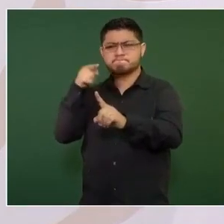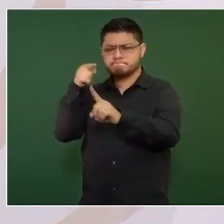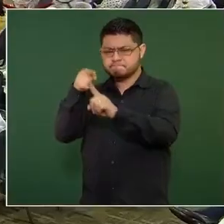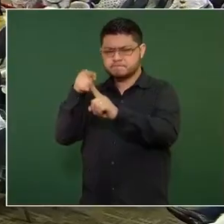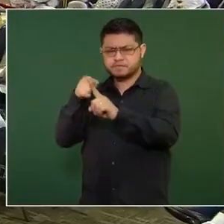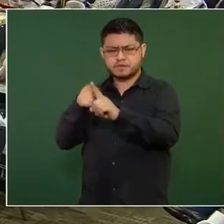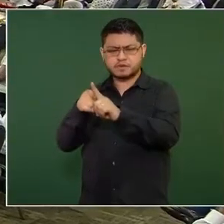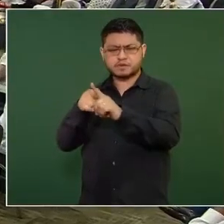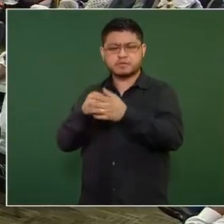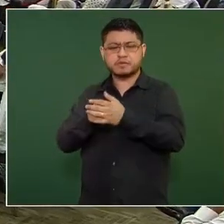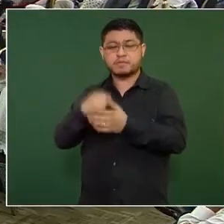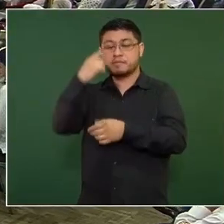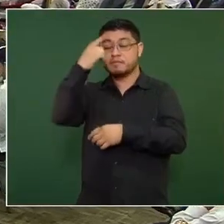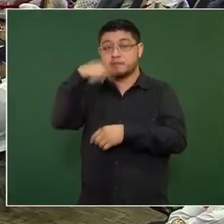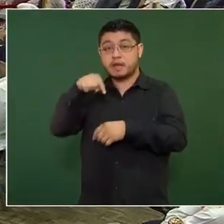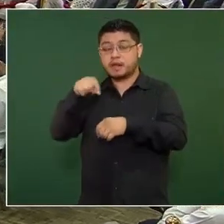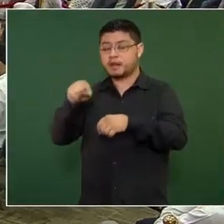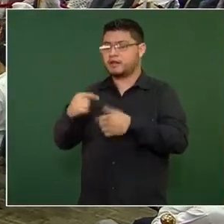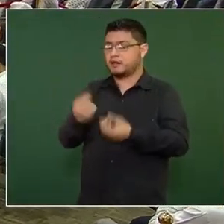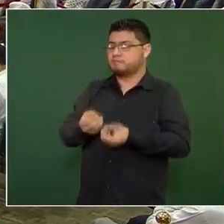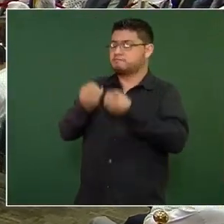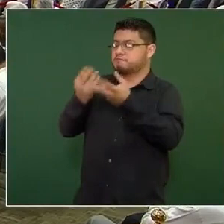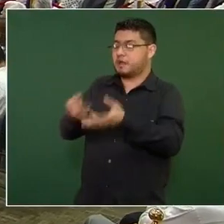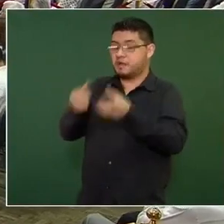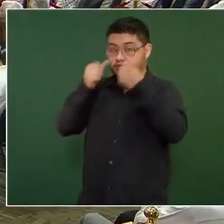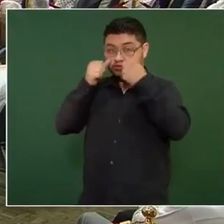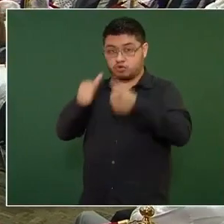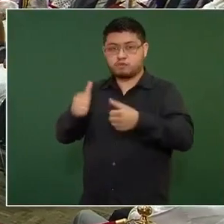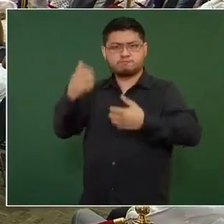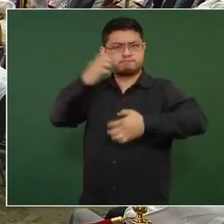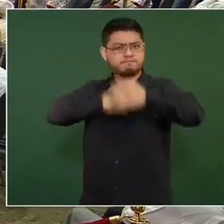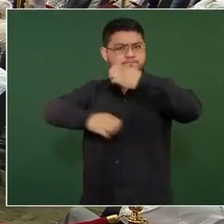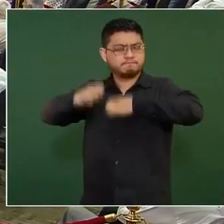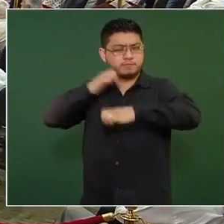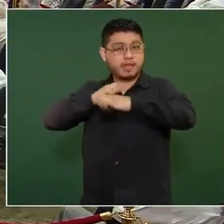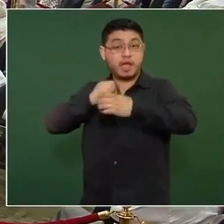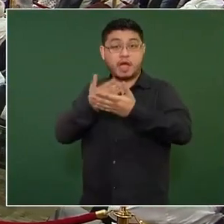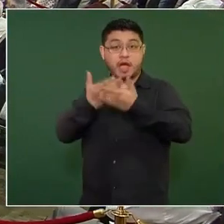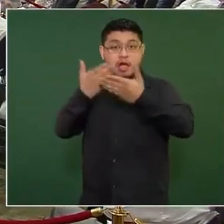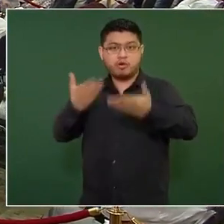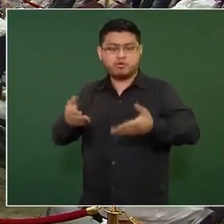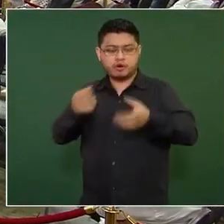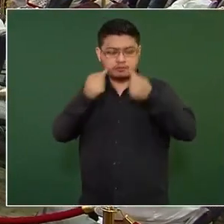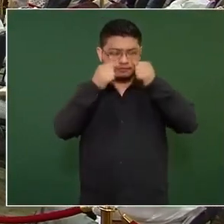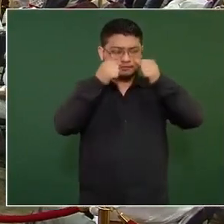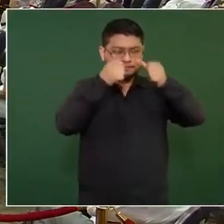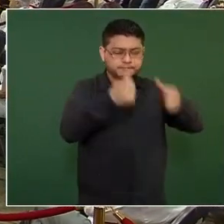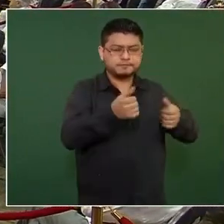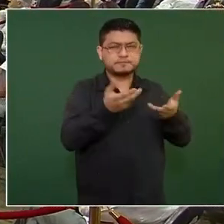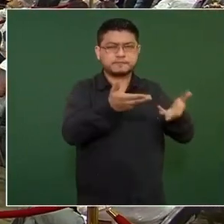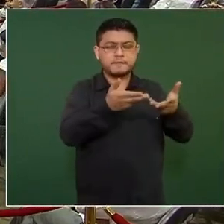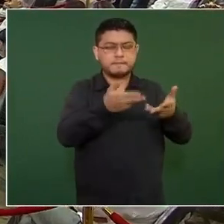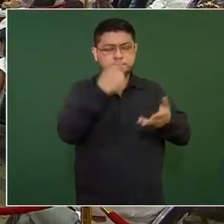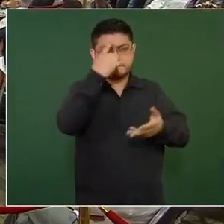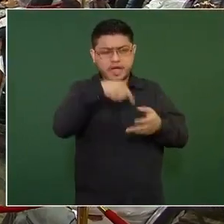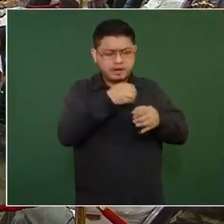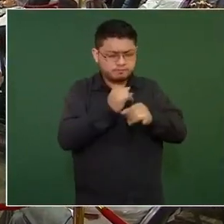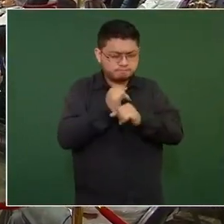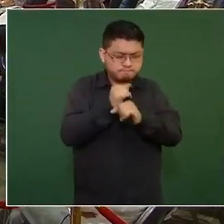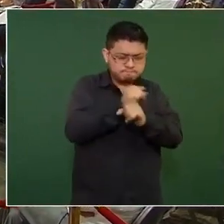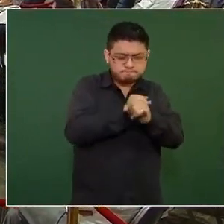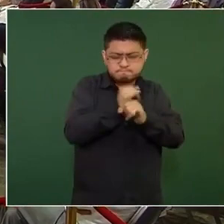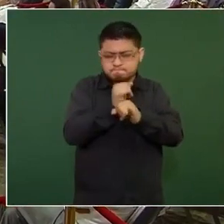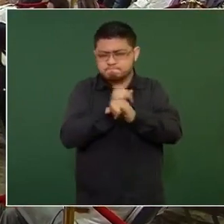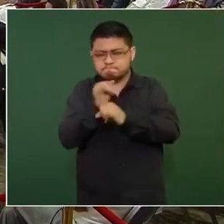al servicio de las grandes empresas y ahora de manera prioritaria promueve la investigación para vacunas